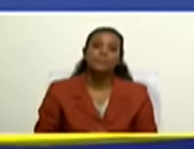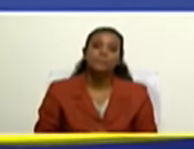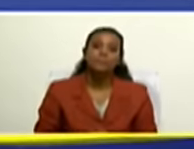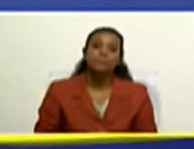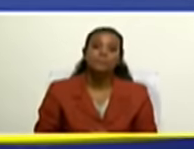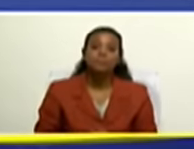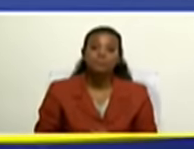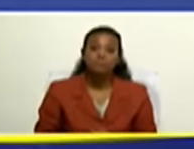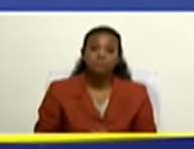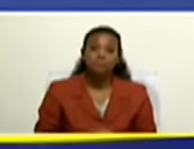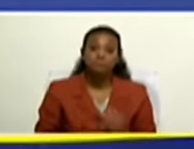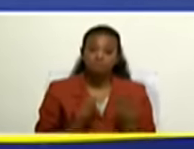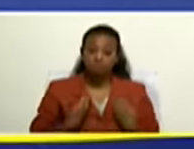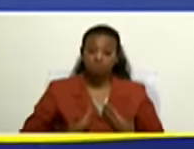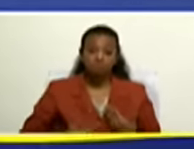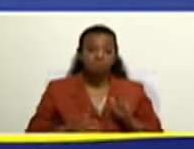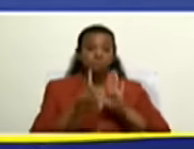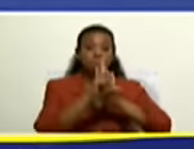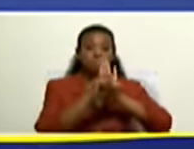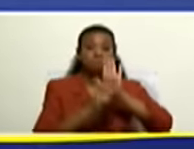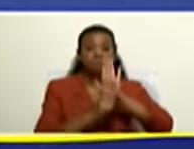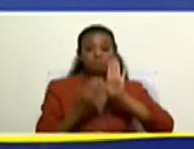legal, constitucional.